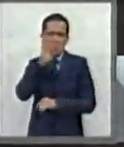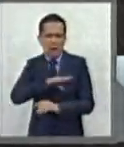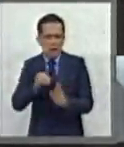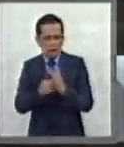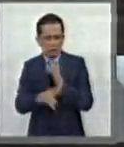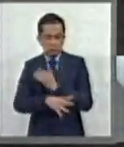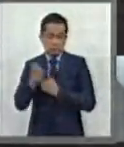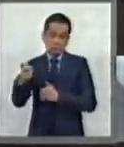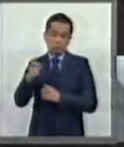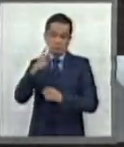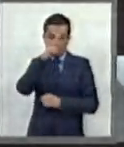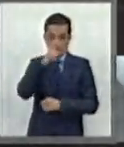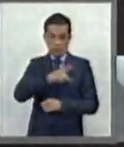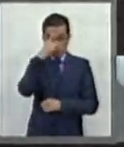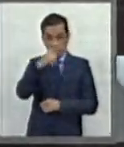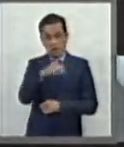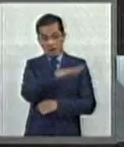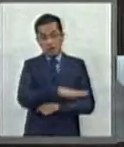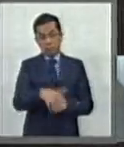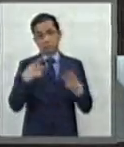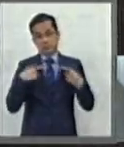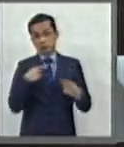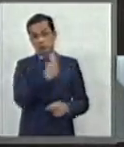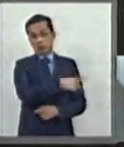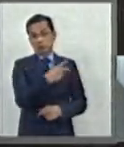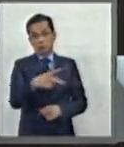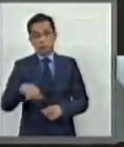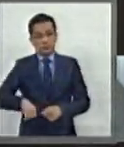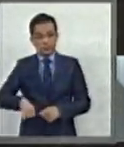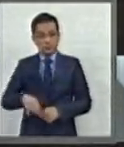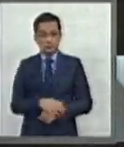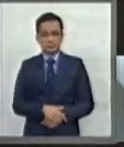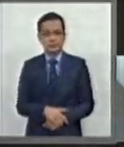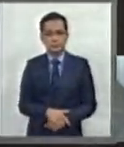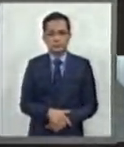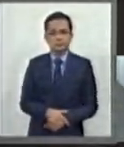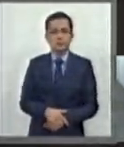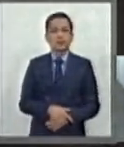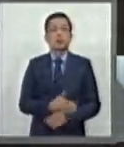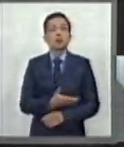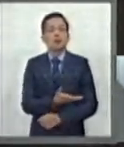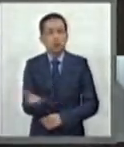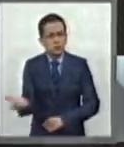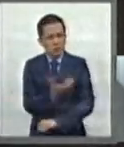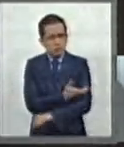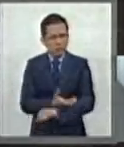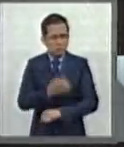públicos. Compañeras y compañeros, tenemos en puerta